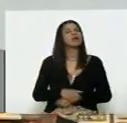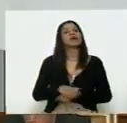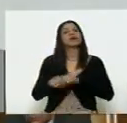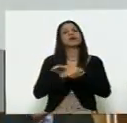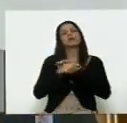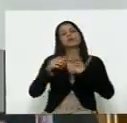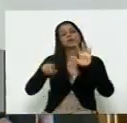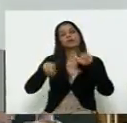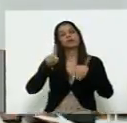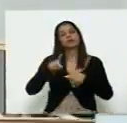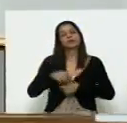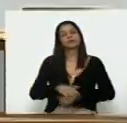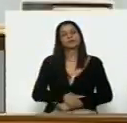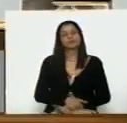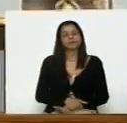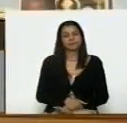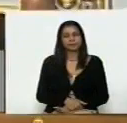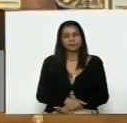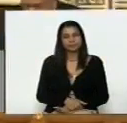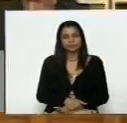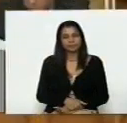11.